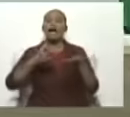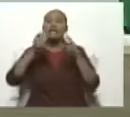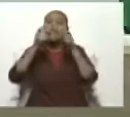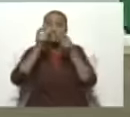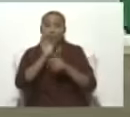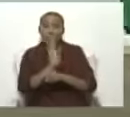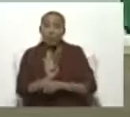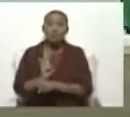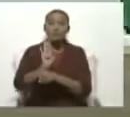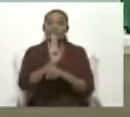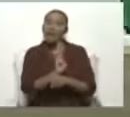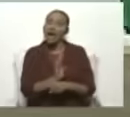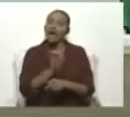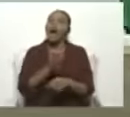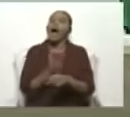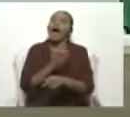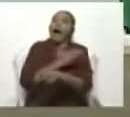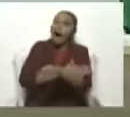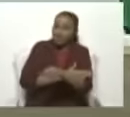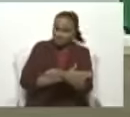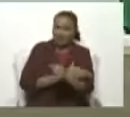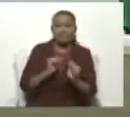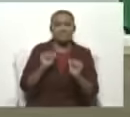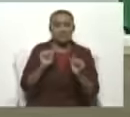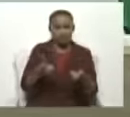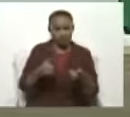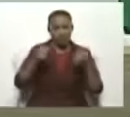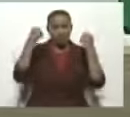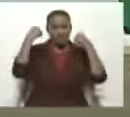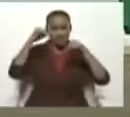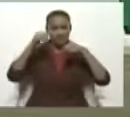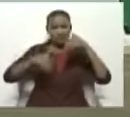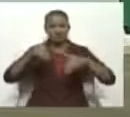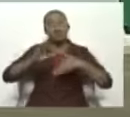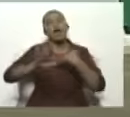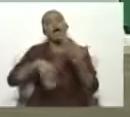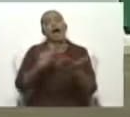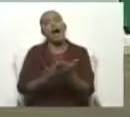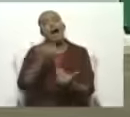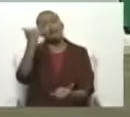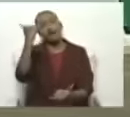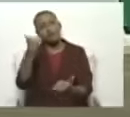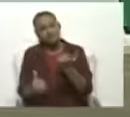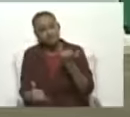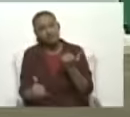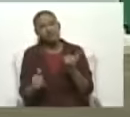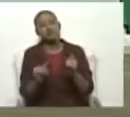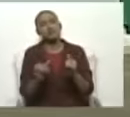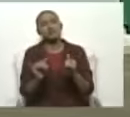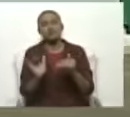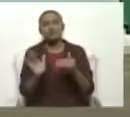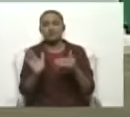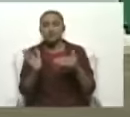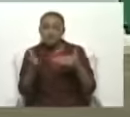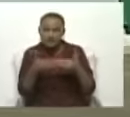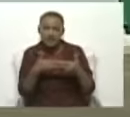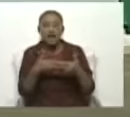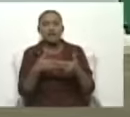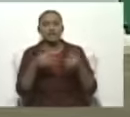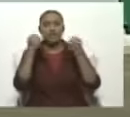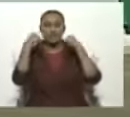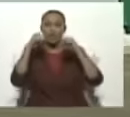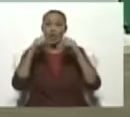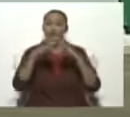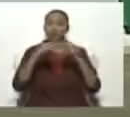después del simulacro electoral, a los medios de comunicación que han estado presentes en